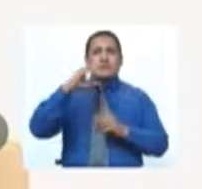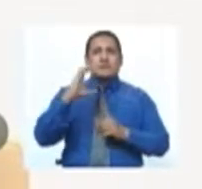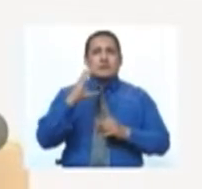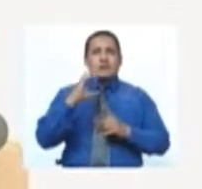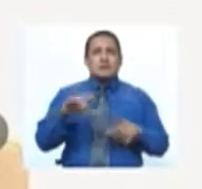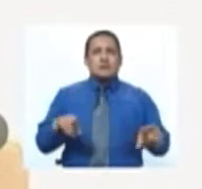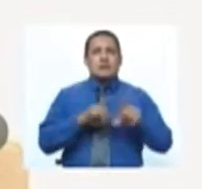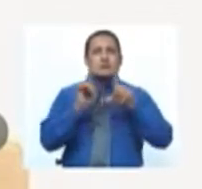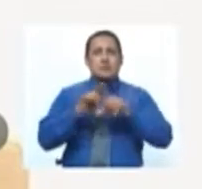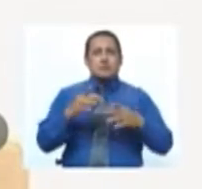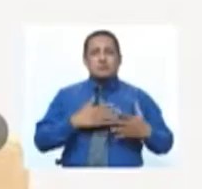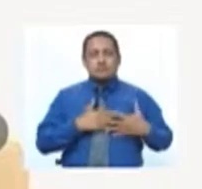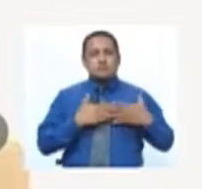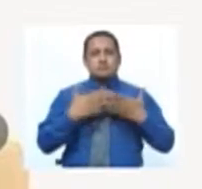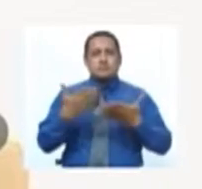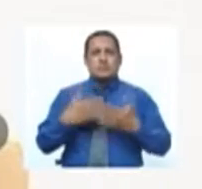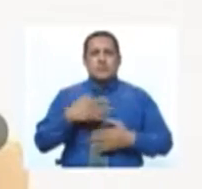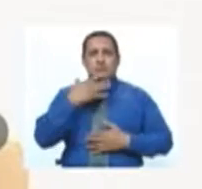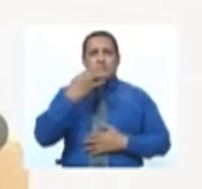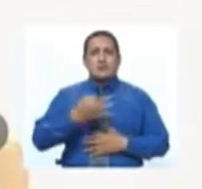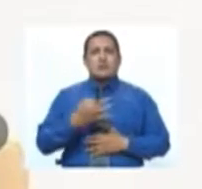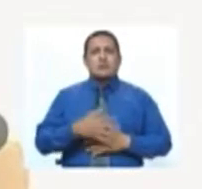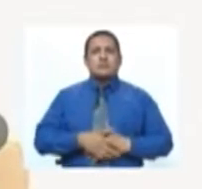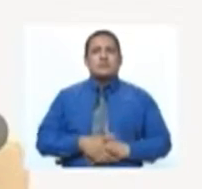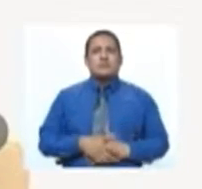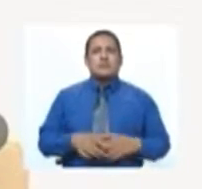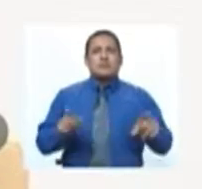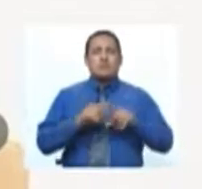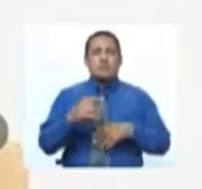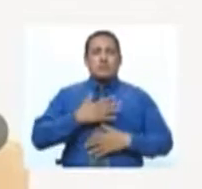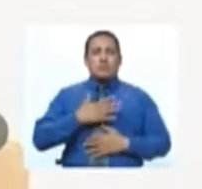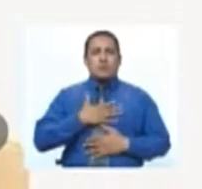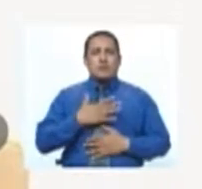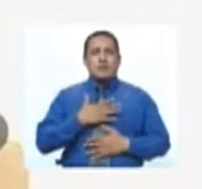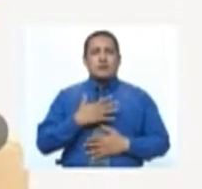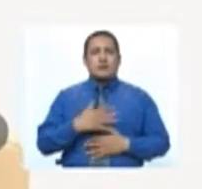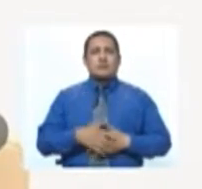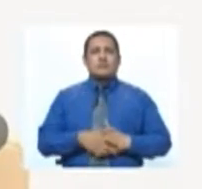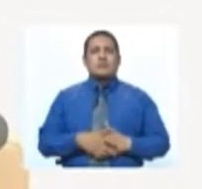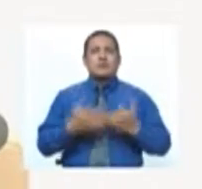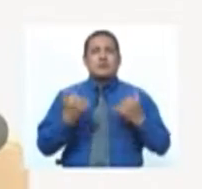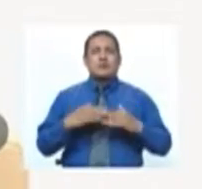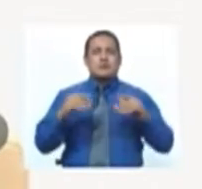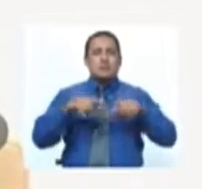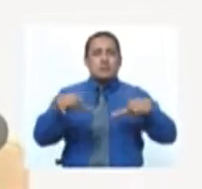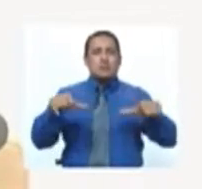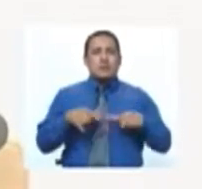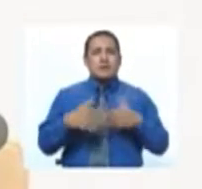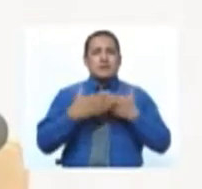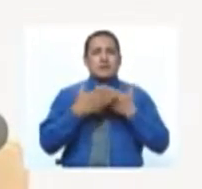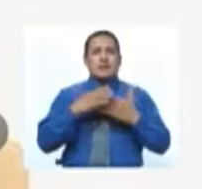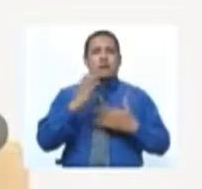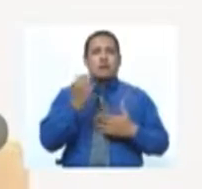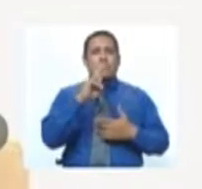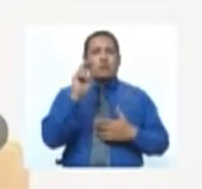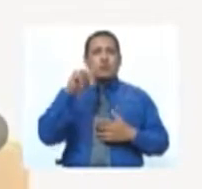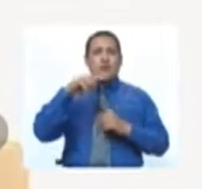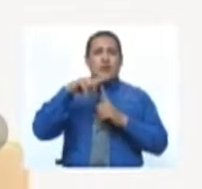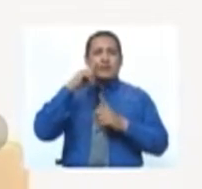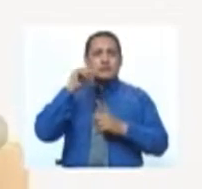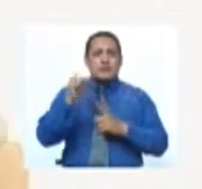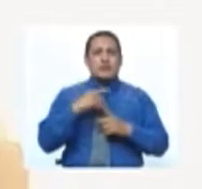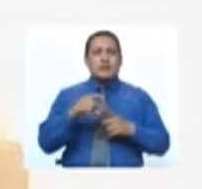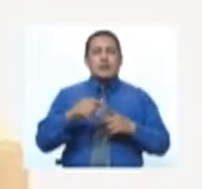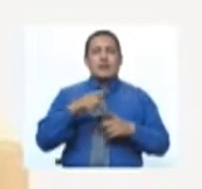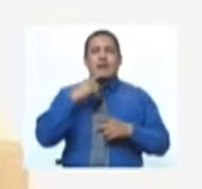Constitucional, onerosamente, sin duda, la propiedad de esta agencia que queda en Orrantia, en el cruce de